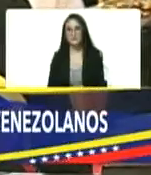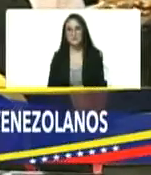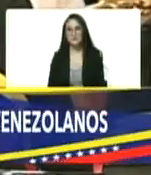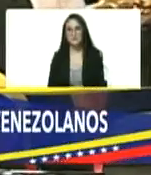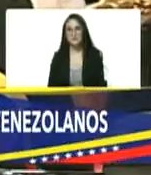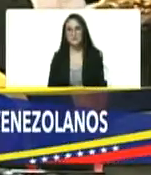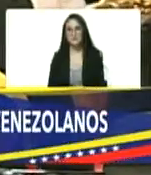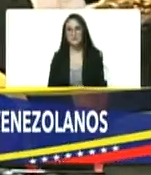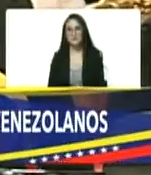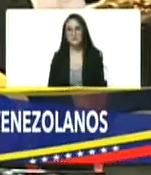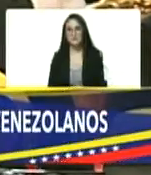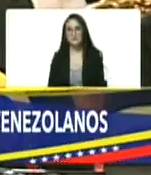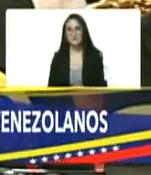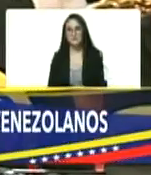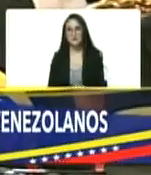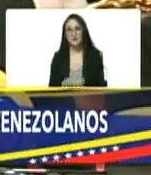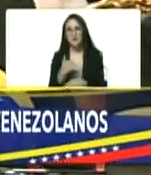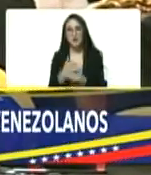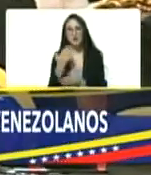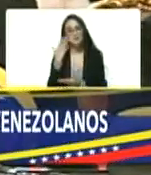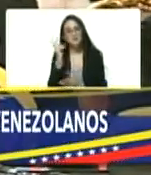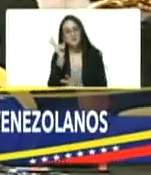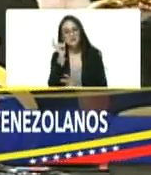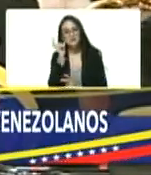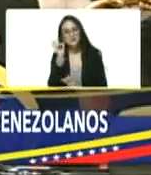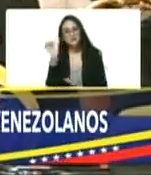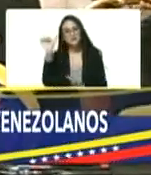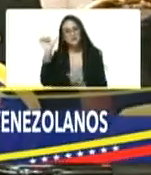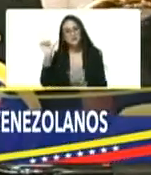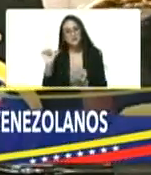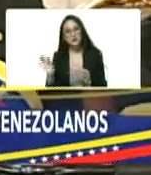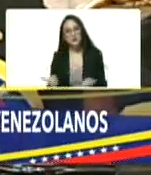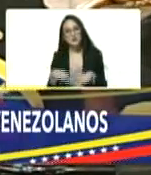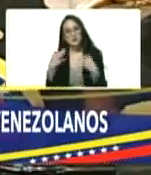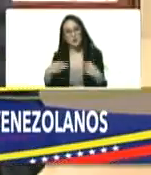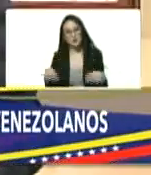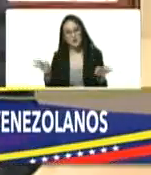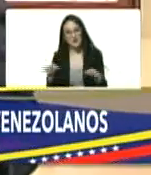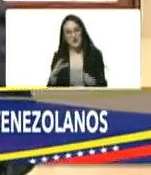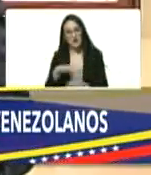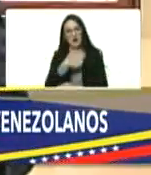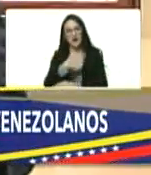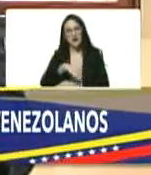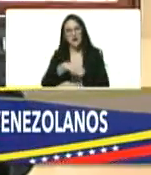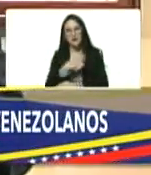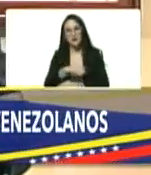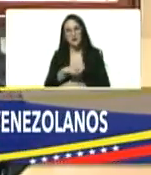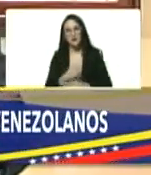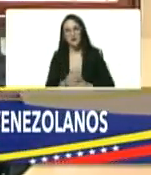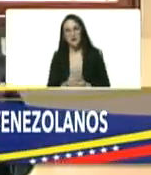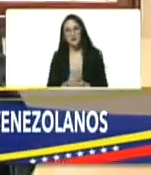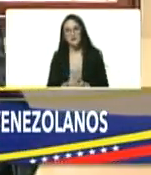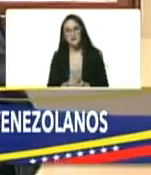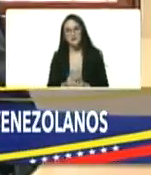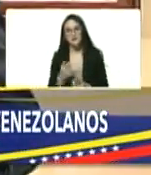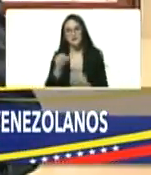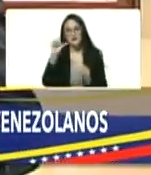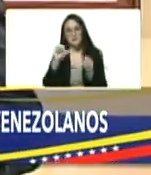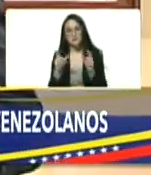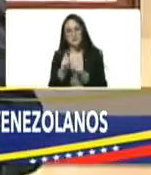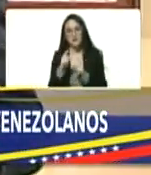Bueno, igualmente nos ha deleitado con su música, con su canto y con sus